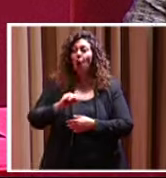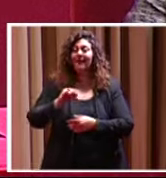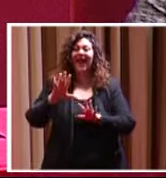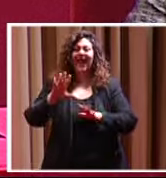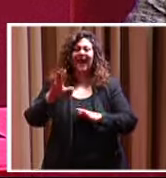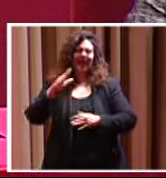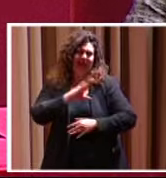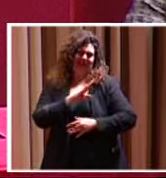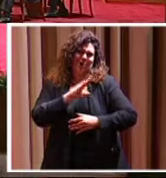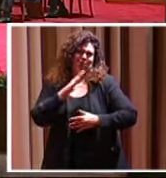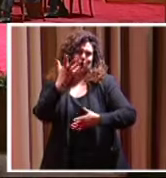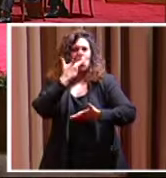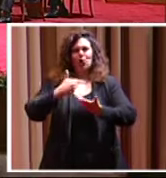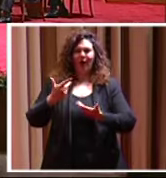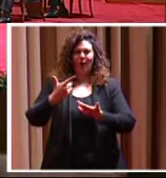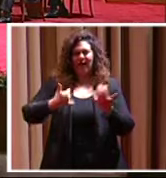Colorado.